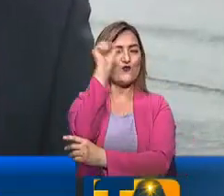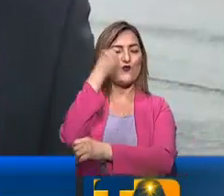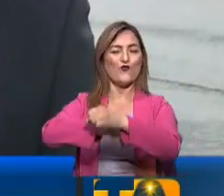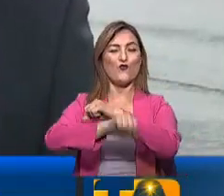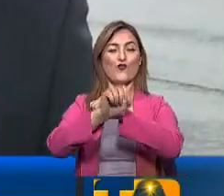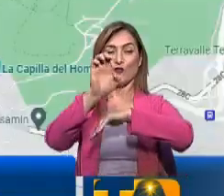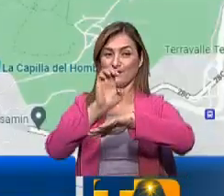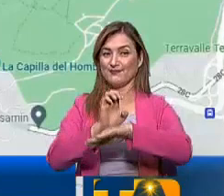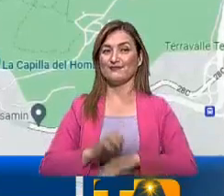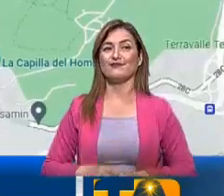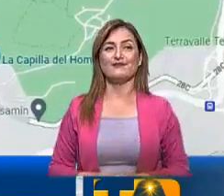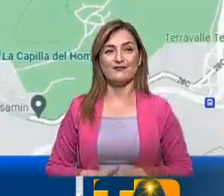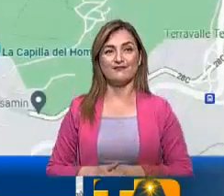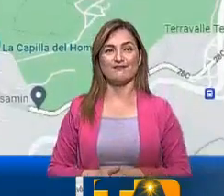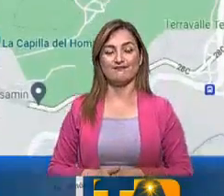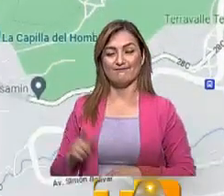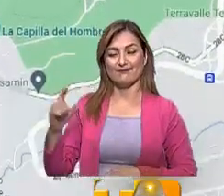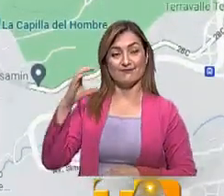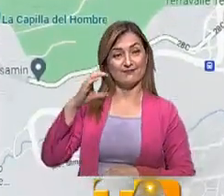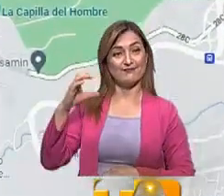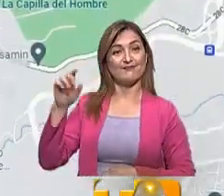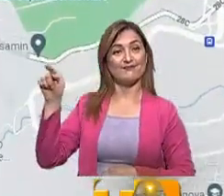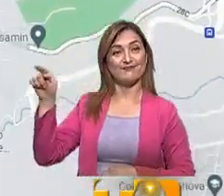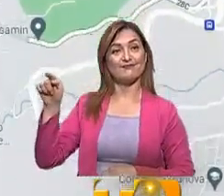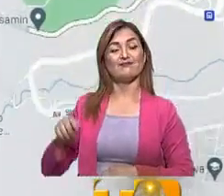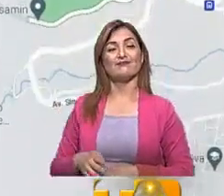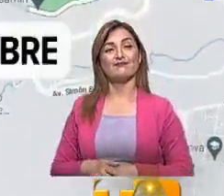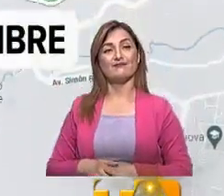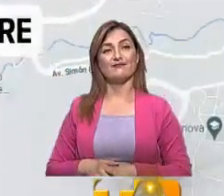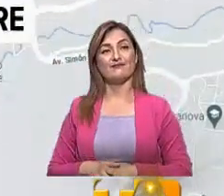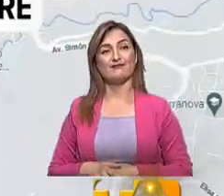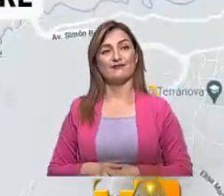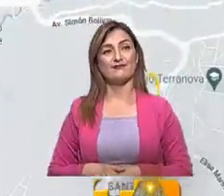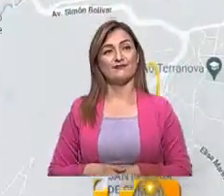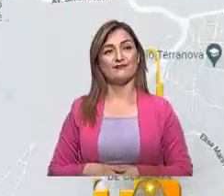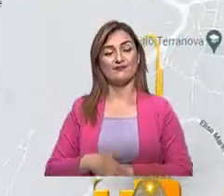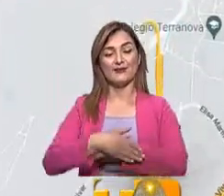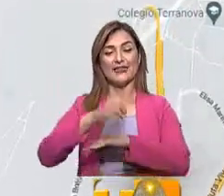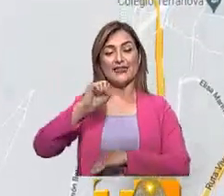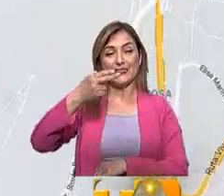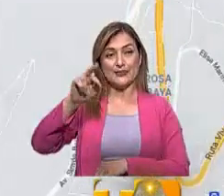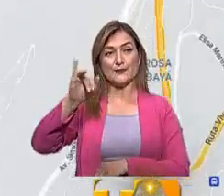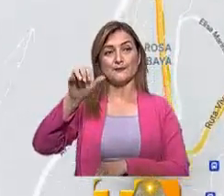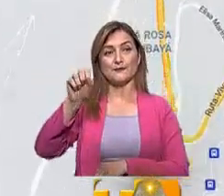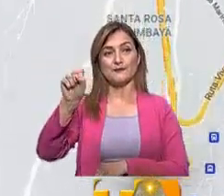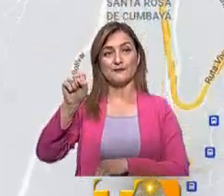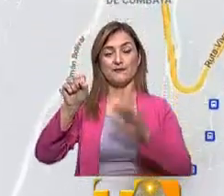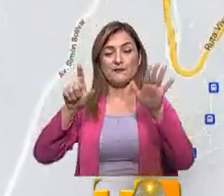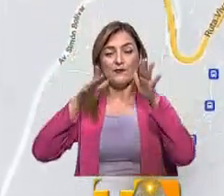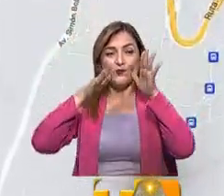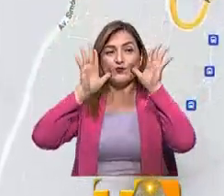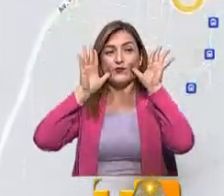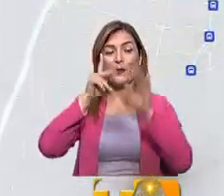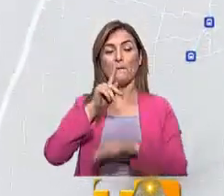fútbol ecuatoriano. Tomarán la avenida de los Giris, pasarán por la 6 de diciembre, la avenida Patria, conectarán